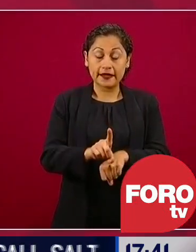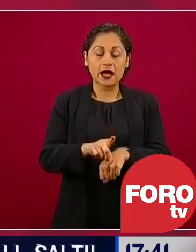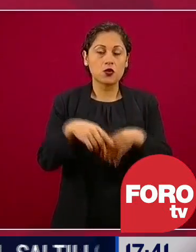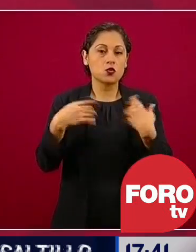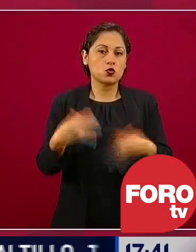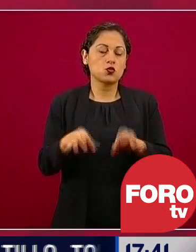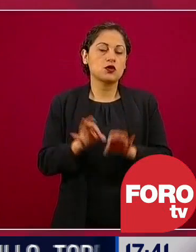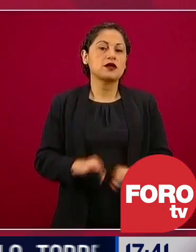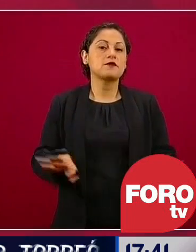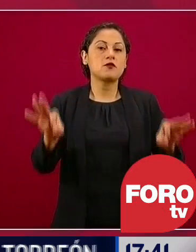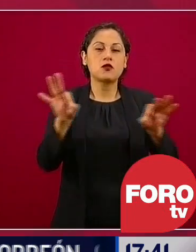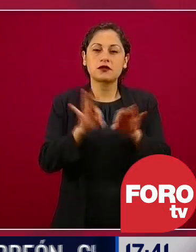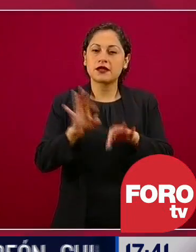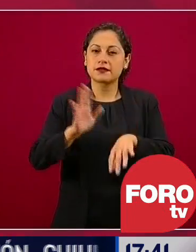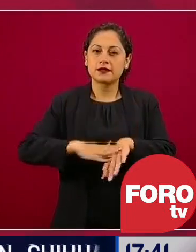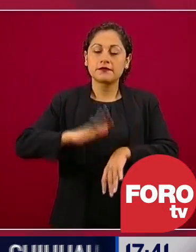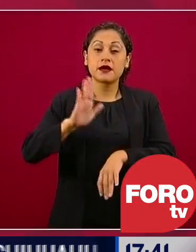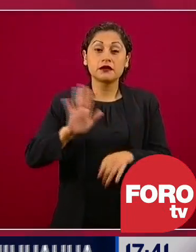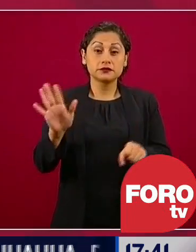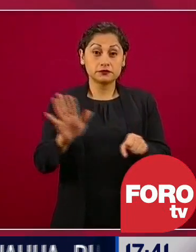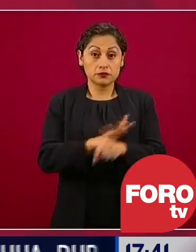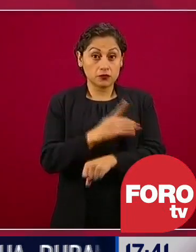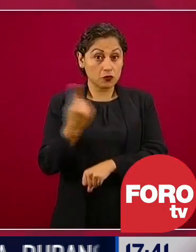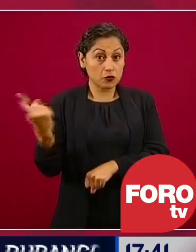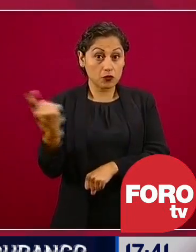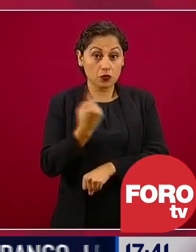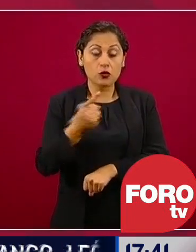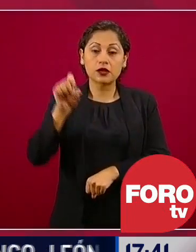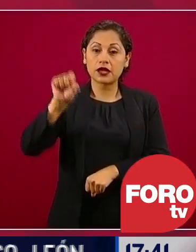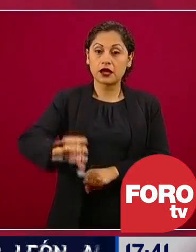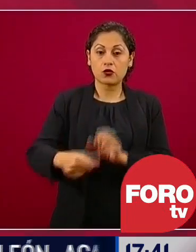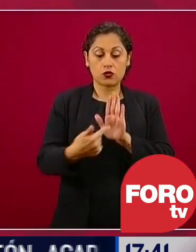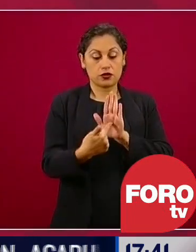vamos a presentar un proyecto